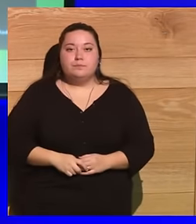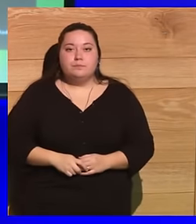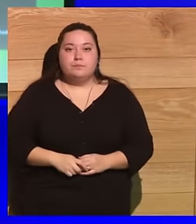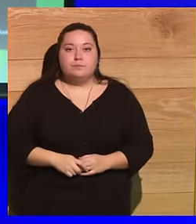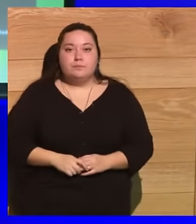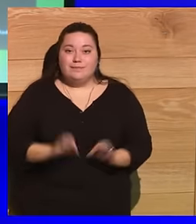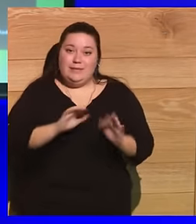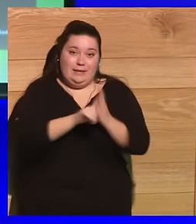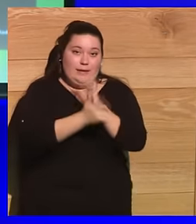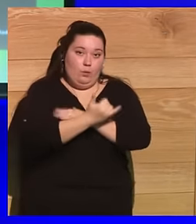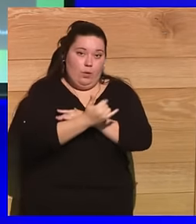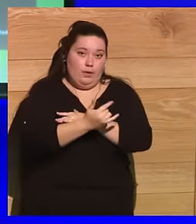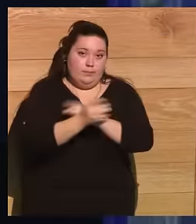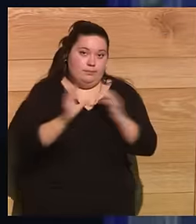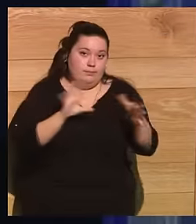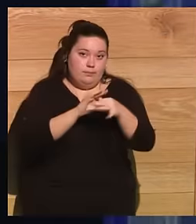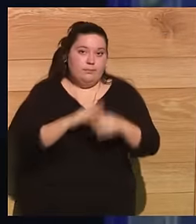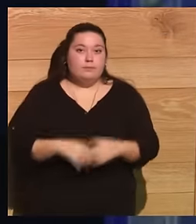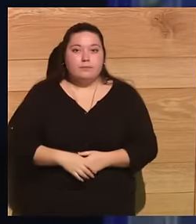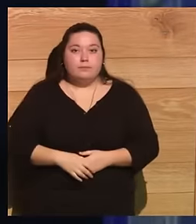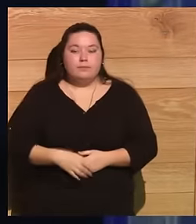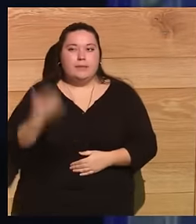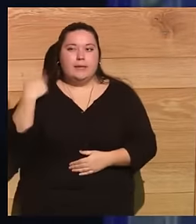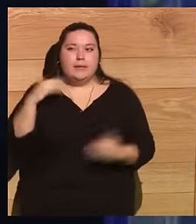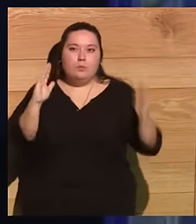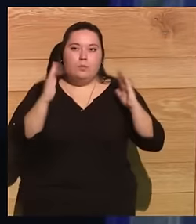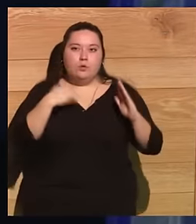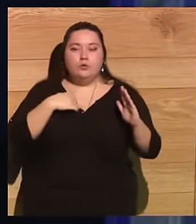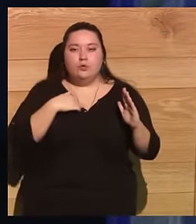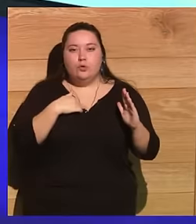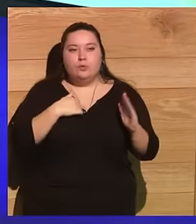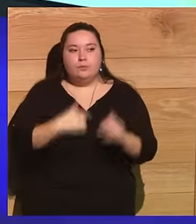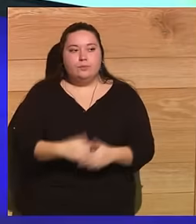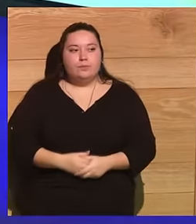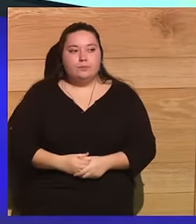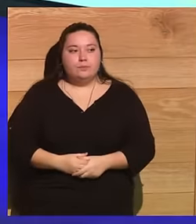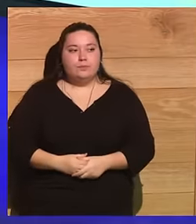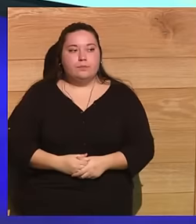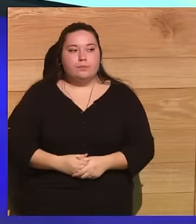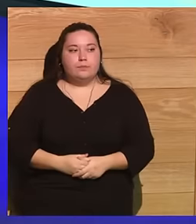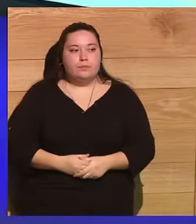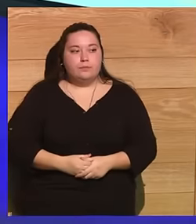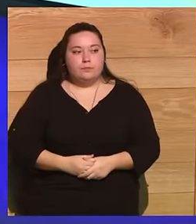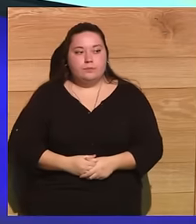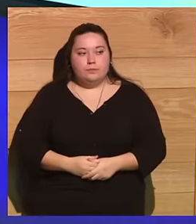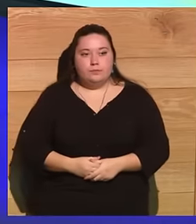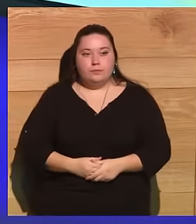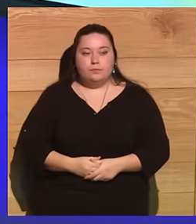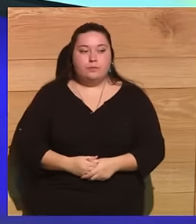de este lenguaje. Entonces, en aquel momento yo estaba tratando